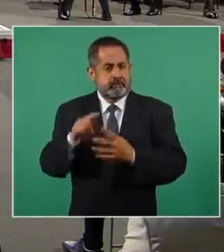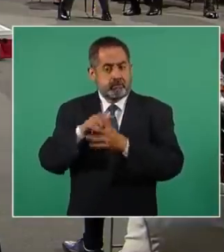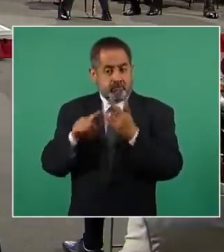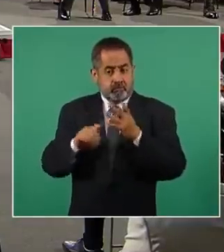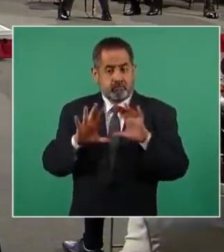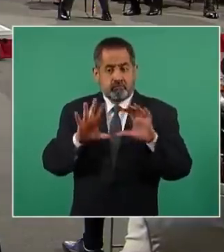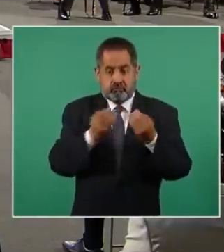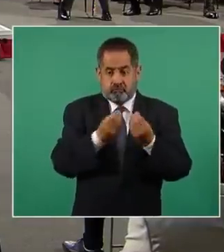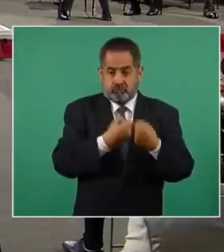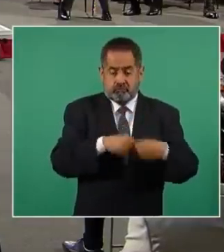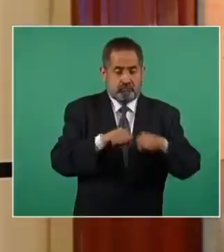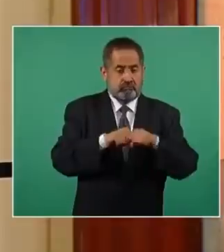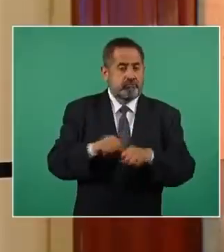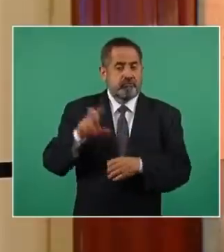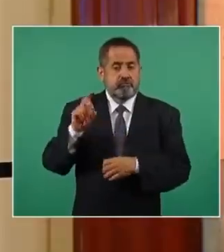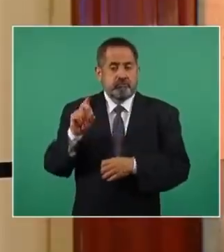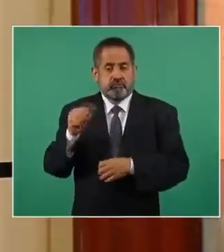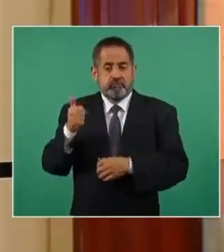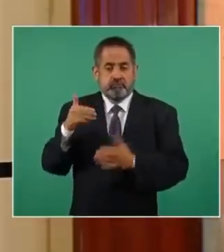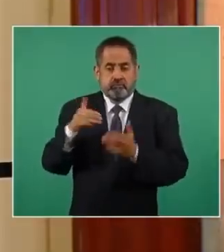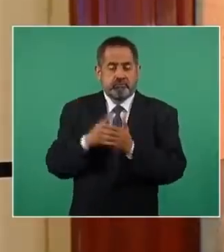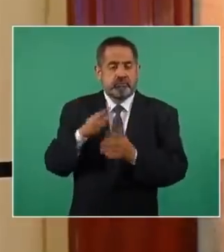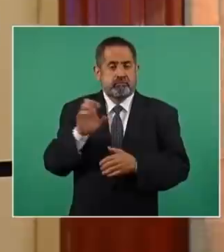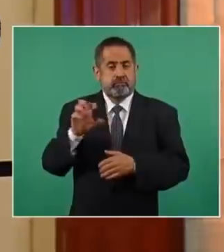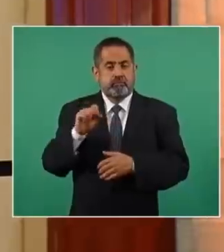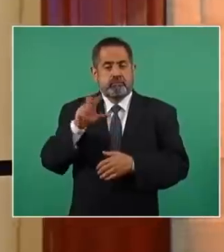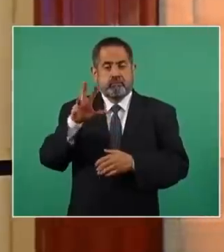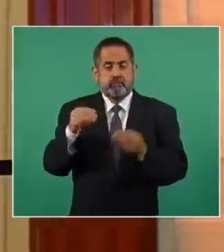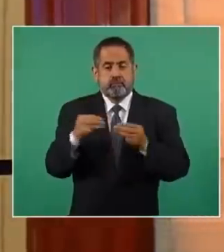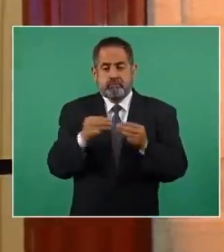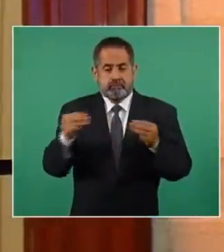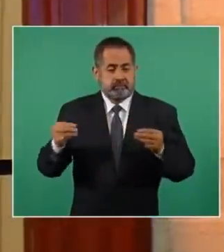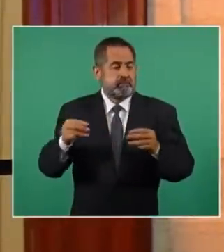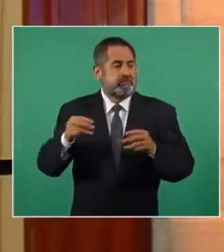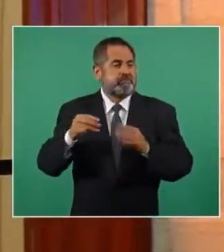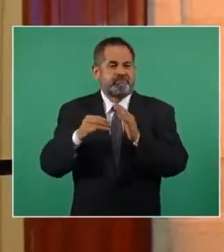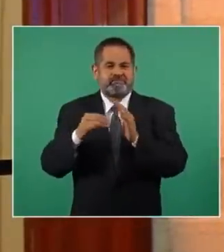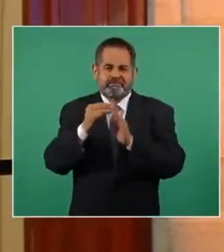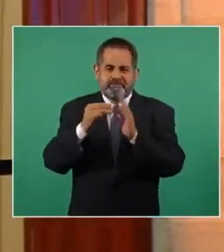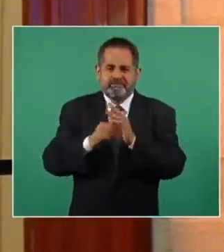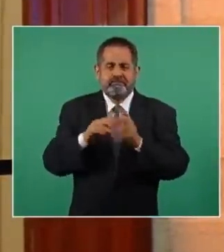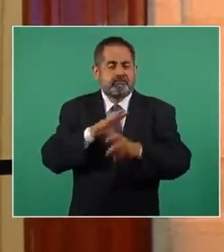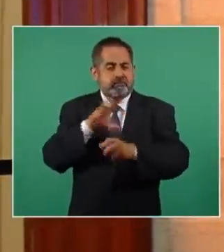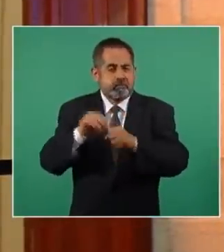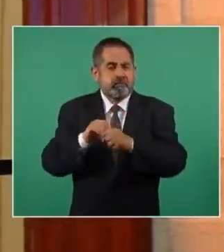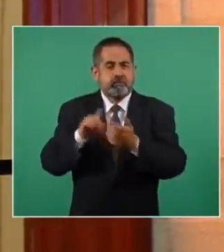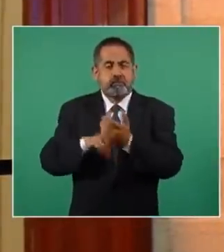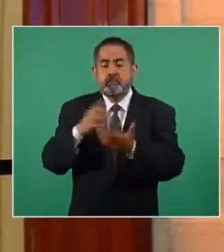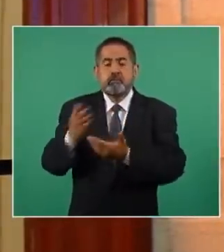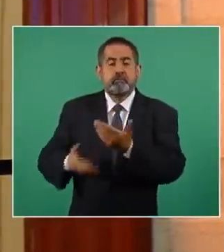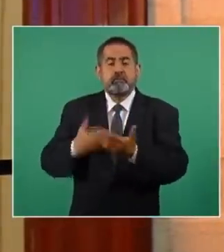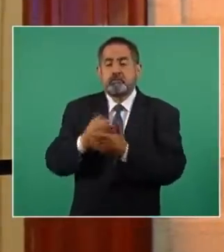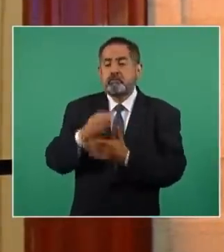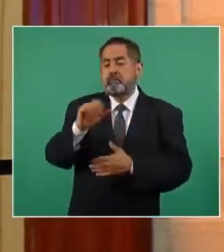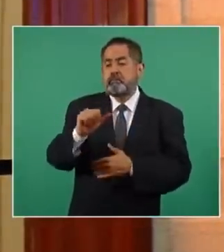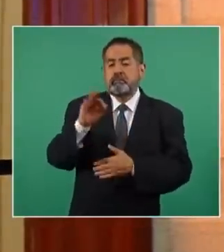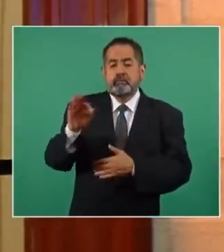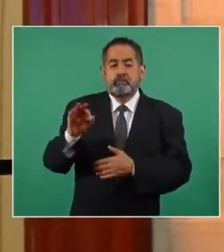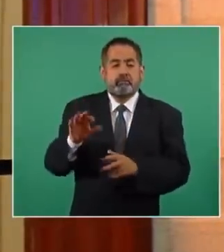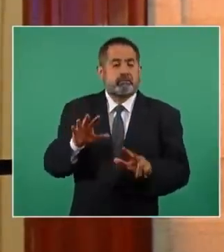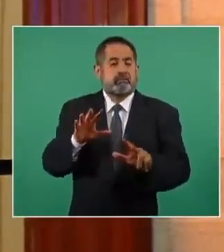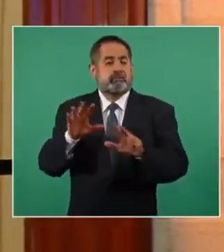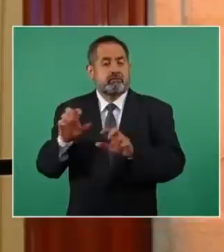señor Presidente, son 36.564 millones, que en relación a la propuesta que nos hizo CAF es